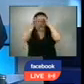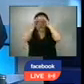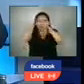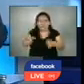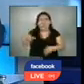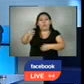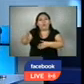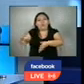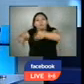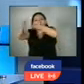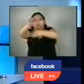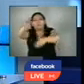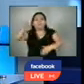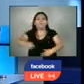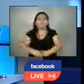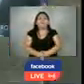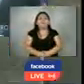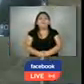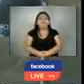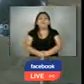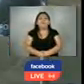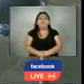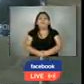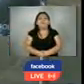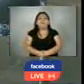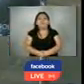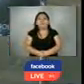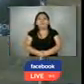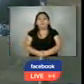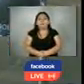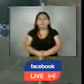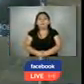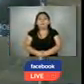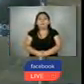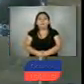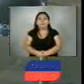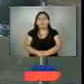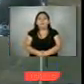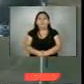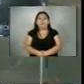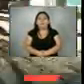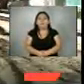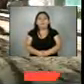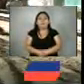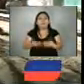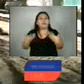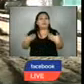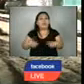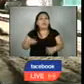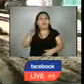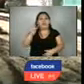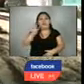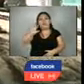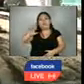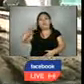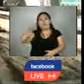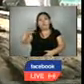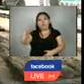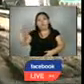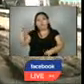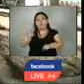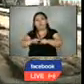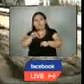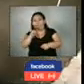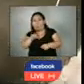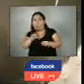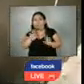Obras Municipales. Veamos. Con 45 millones de dólares iniciará la